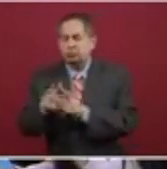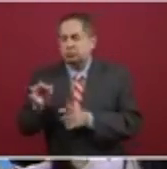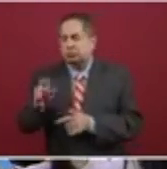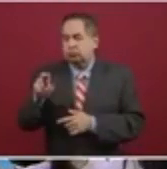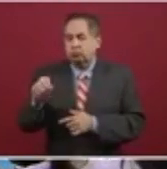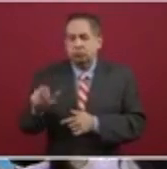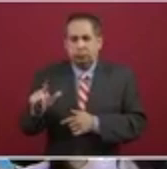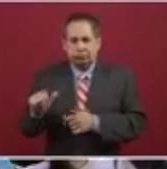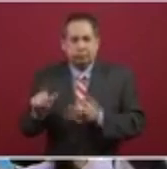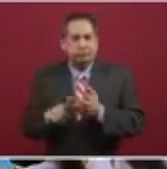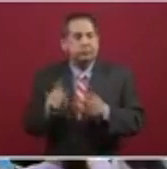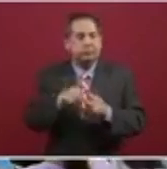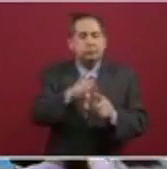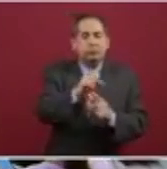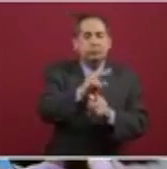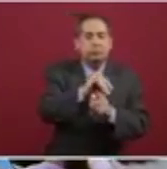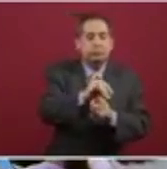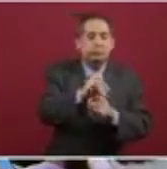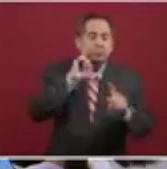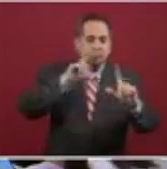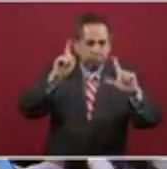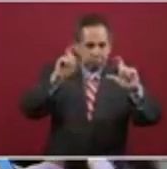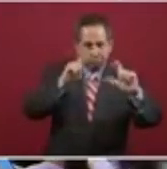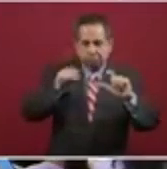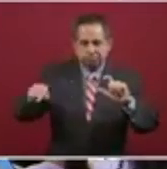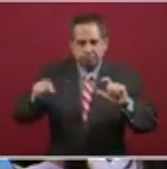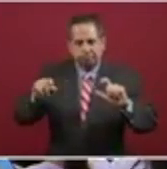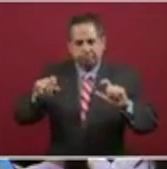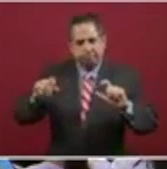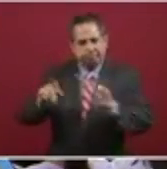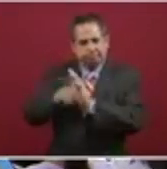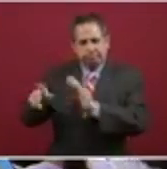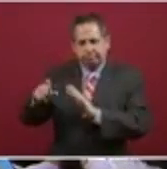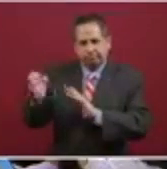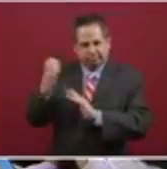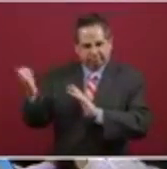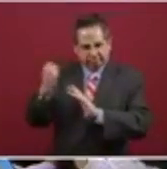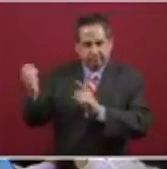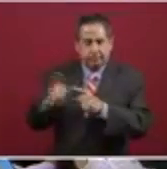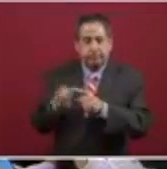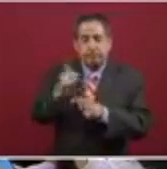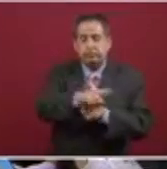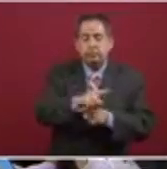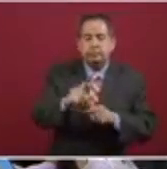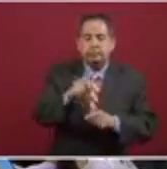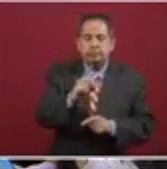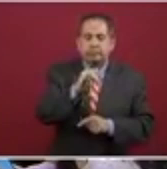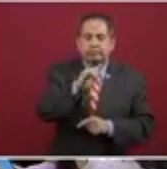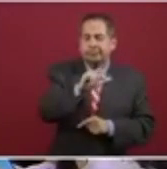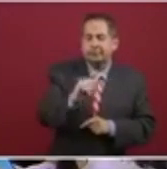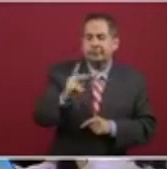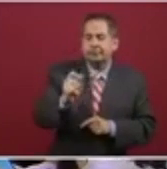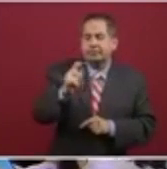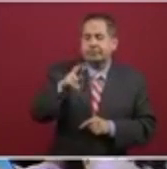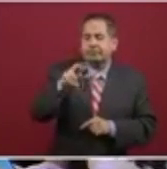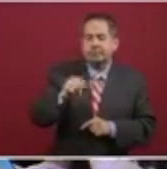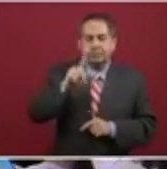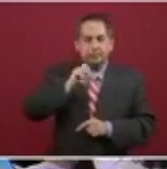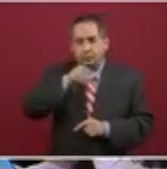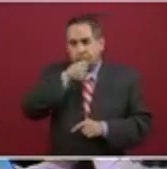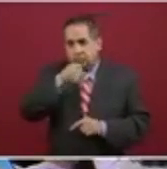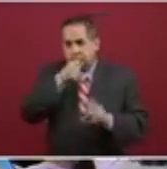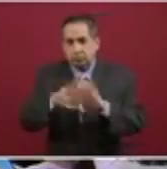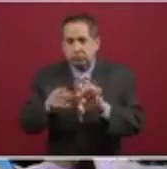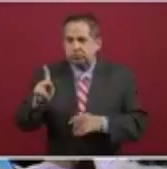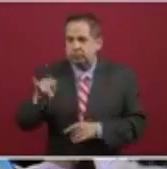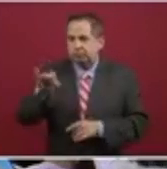Sony Quintero, fotógrafa de Excelsior, Araceli Ramírez, fotógrafa de Ovaciones y Daniela Pastrana, reportera de